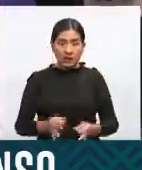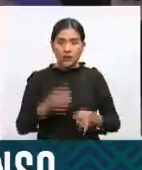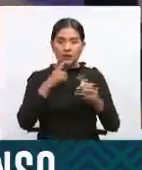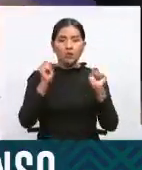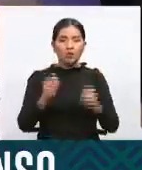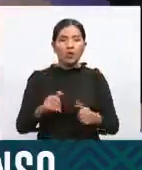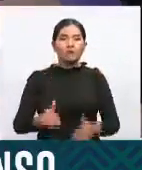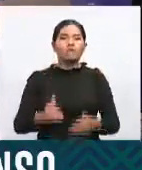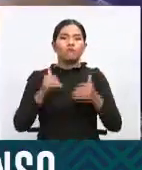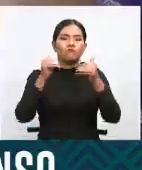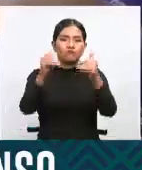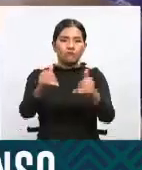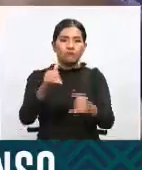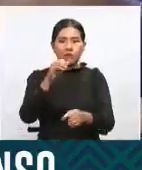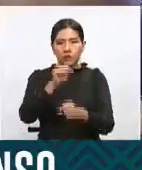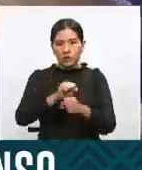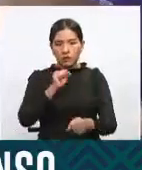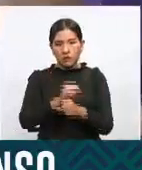una vez concluida